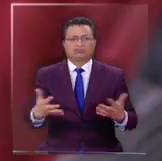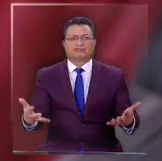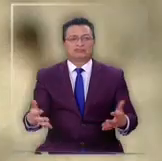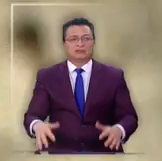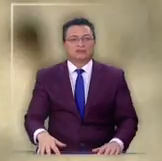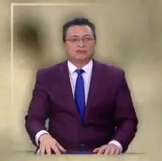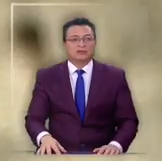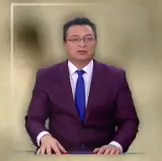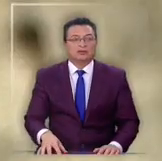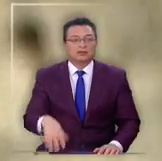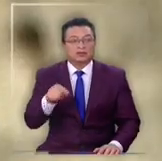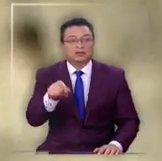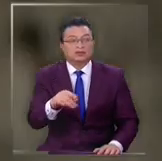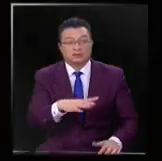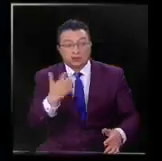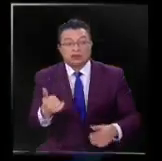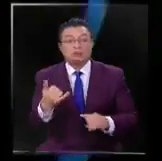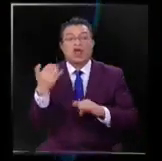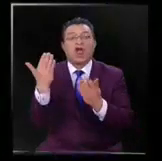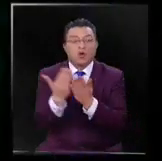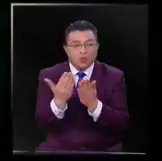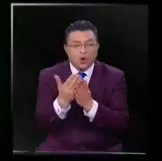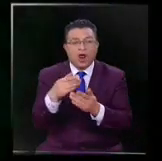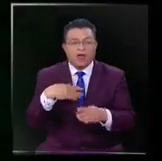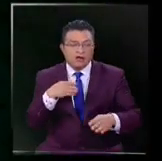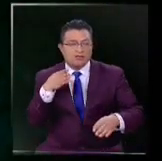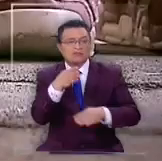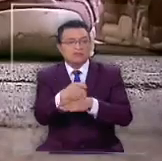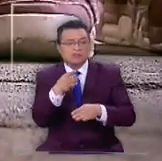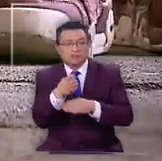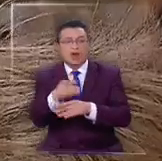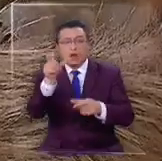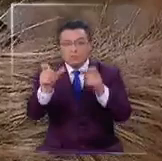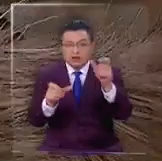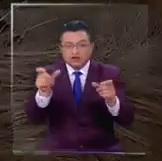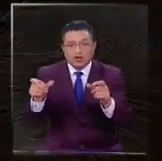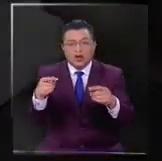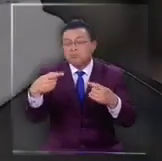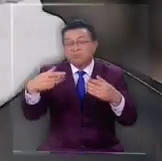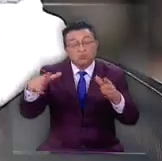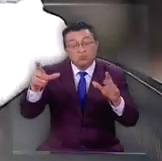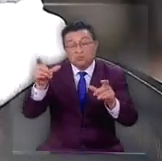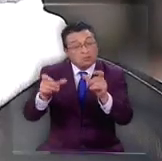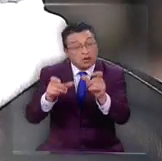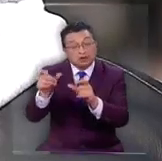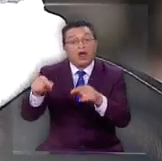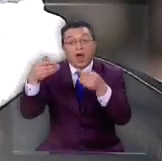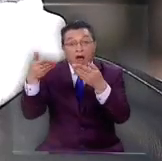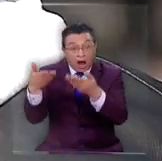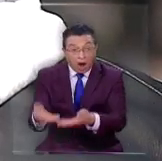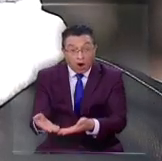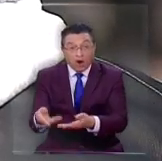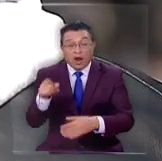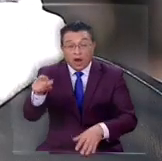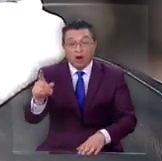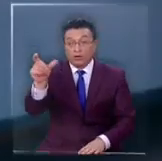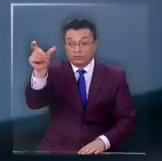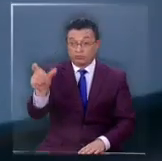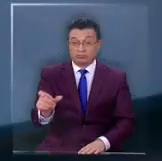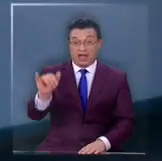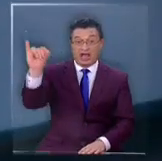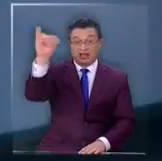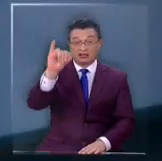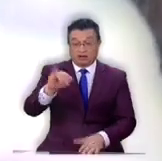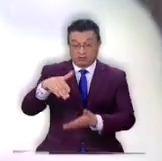Durante toda mi adolescencia sentí rechazo en colegio, de gente, X. Y que ahora venga un ISAPRE,